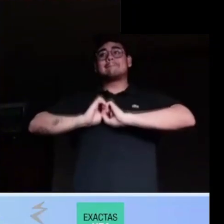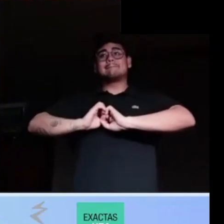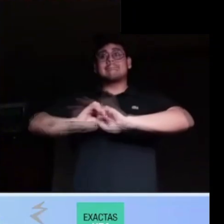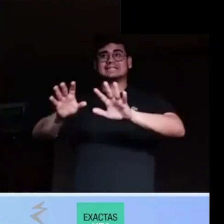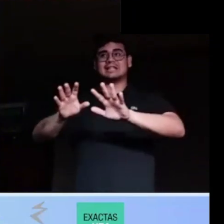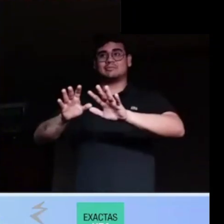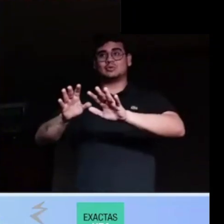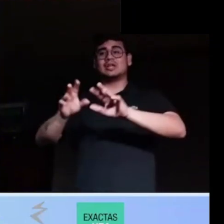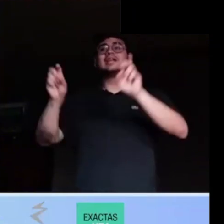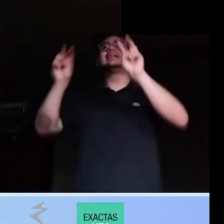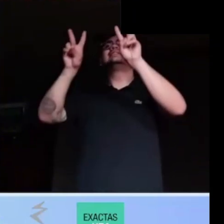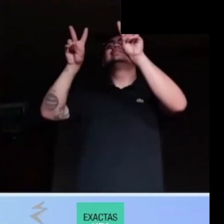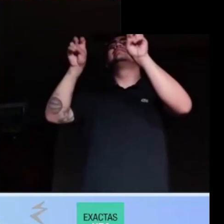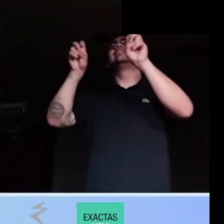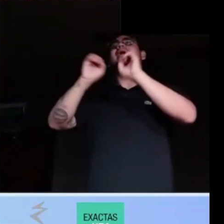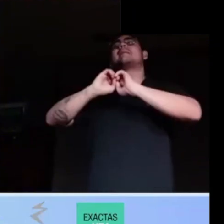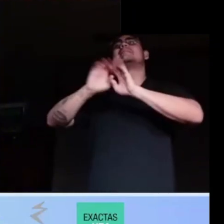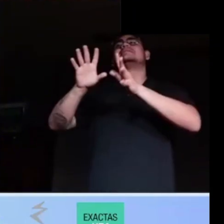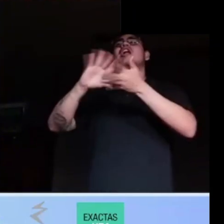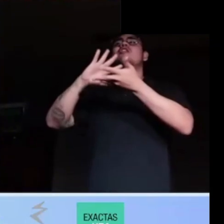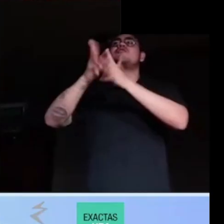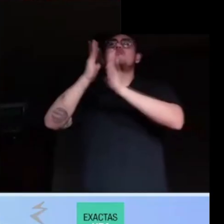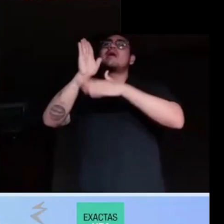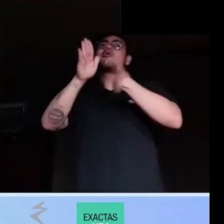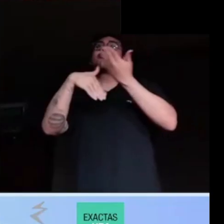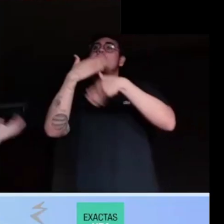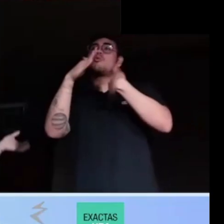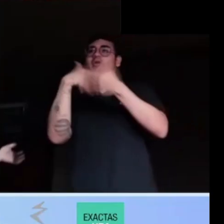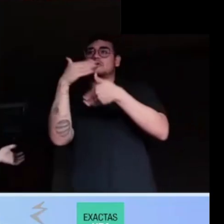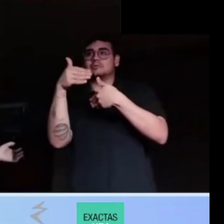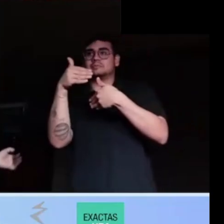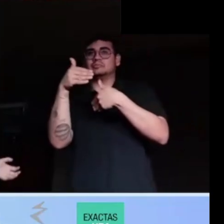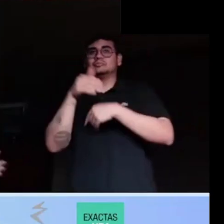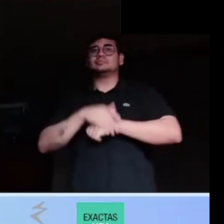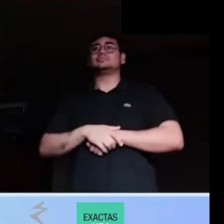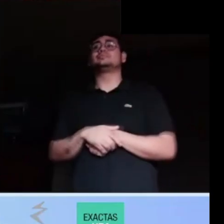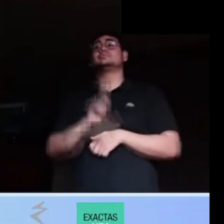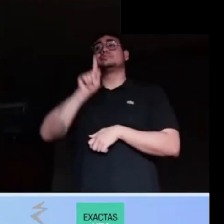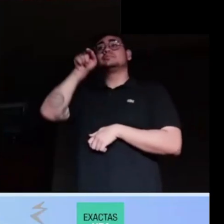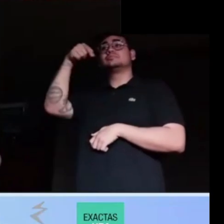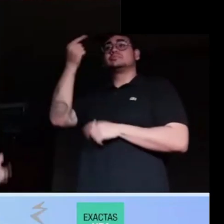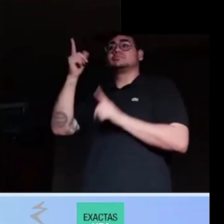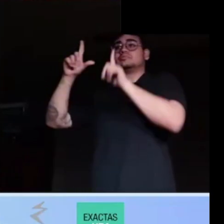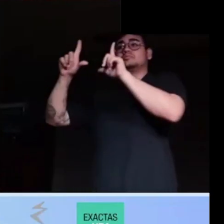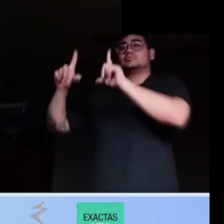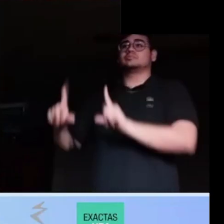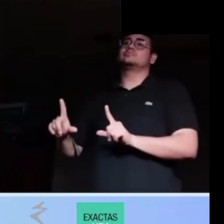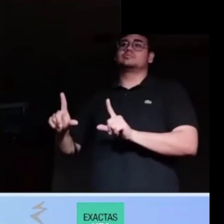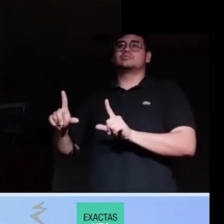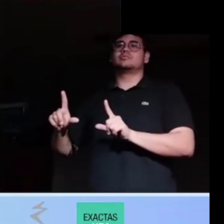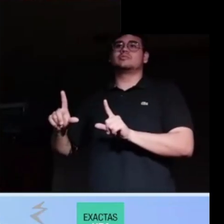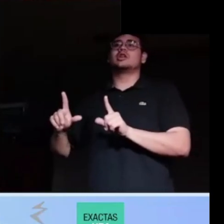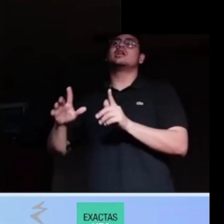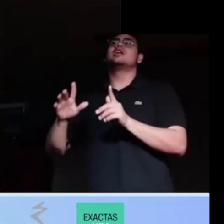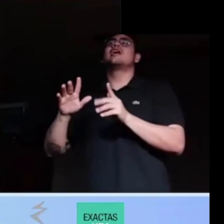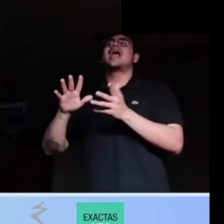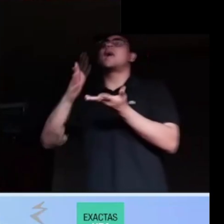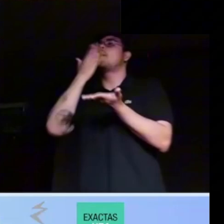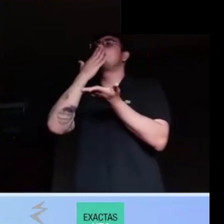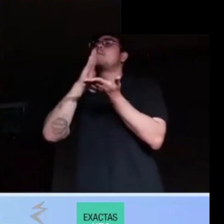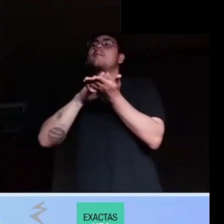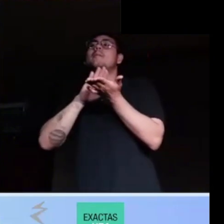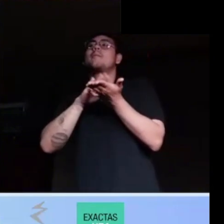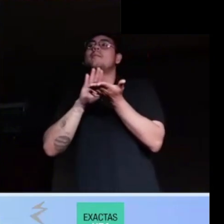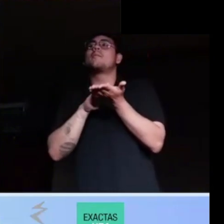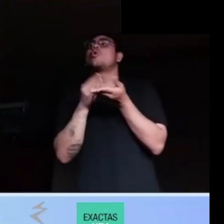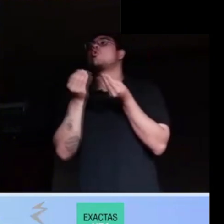introducíamos el tema, que como dije era a través del juego. Luego en la esquina inferior izquierda pasábamos a una representación mediante,